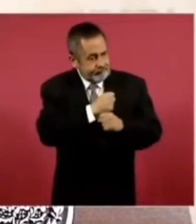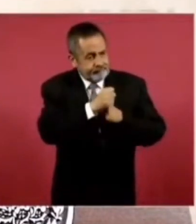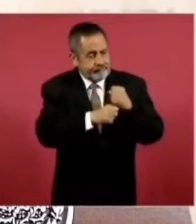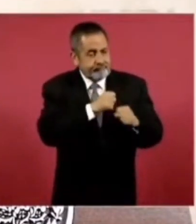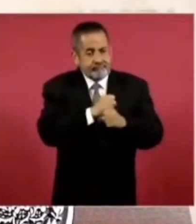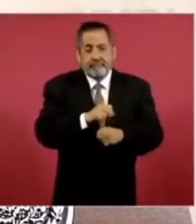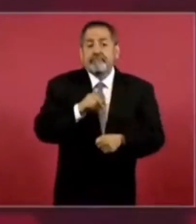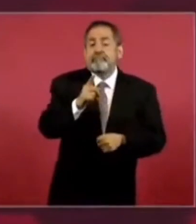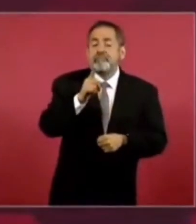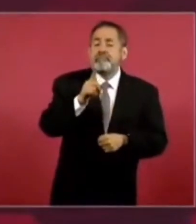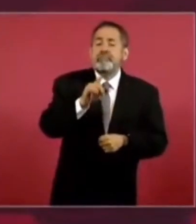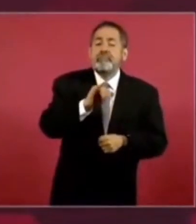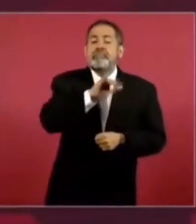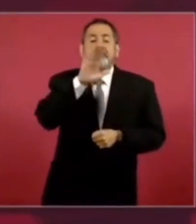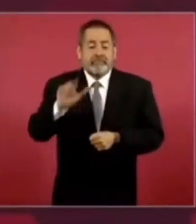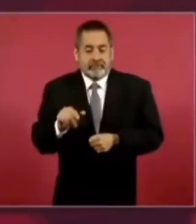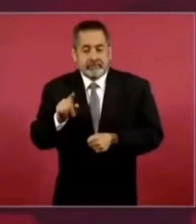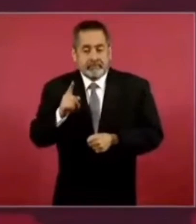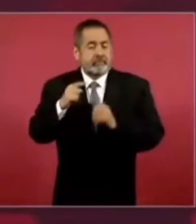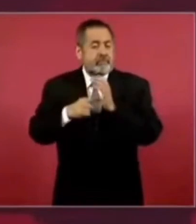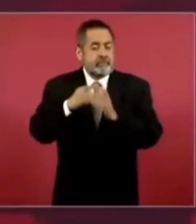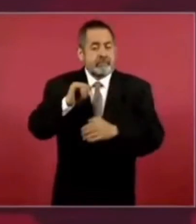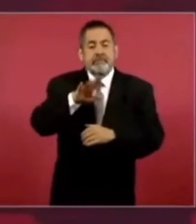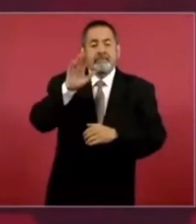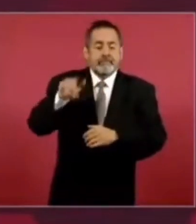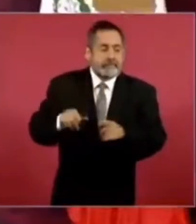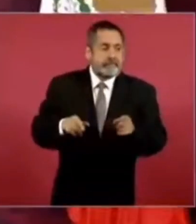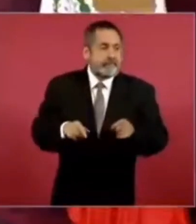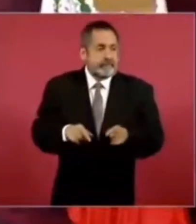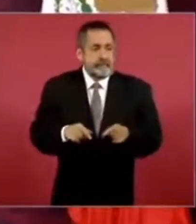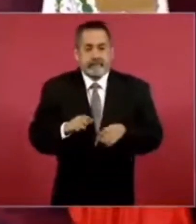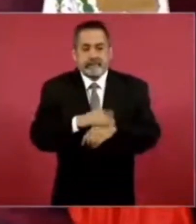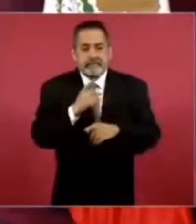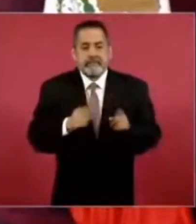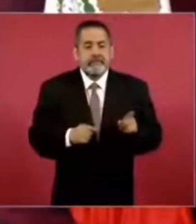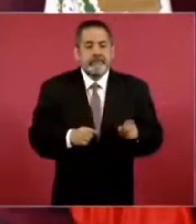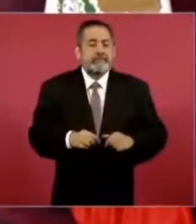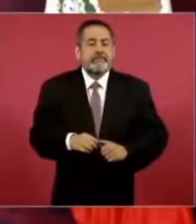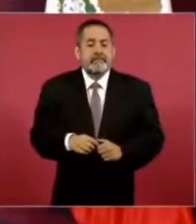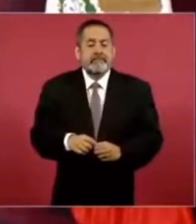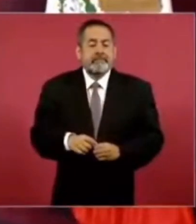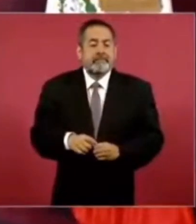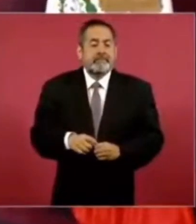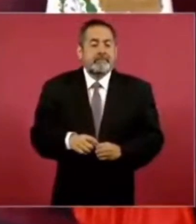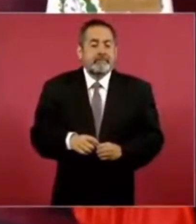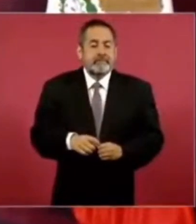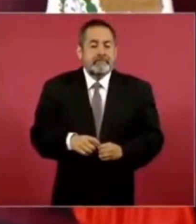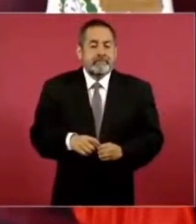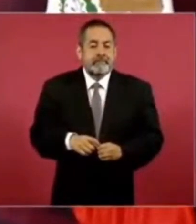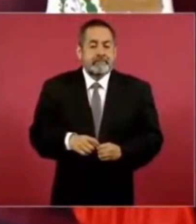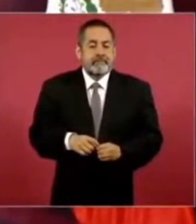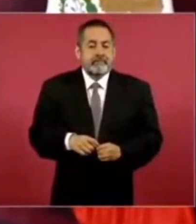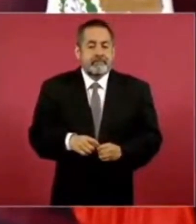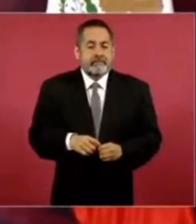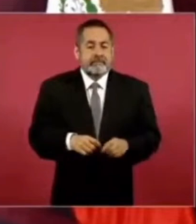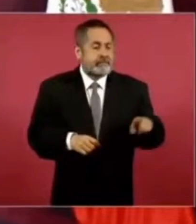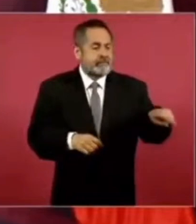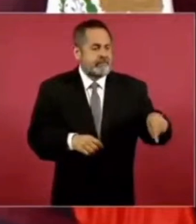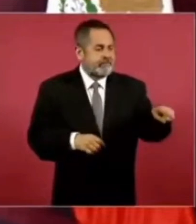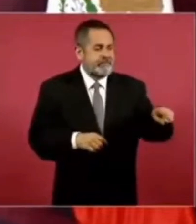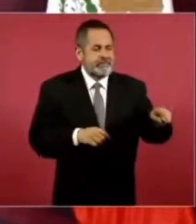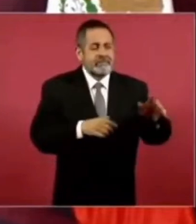una ocasión porque se fueron también de paseo a